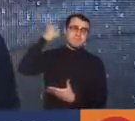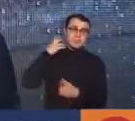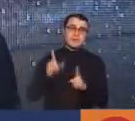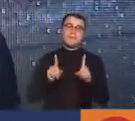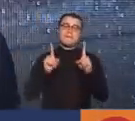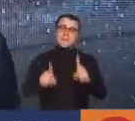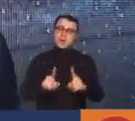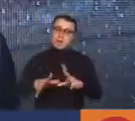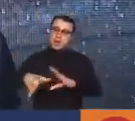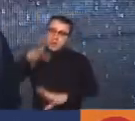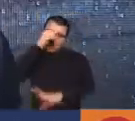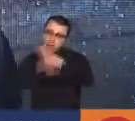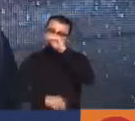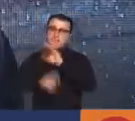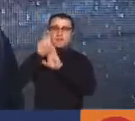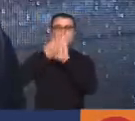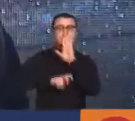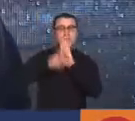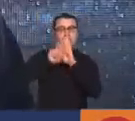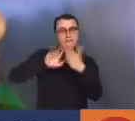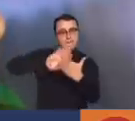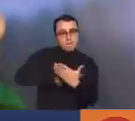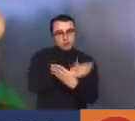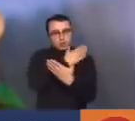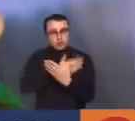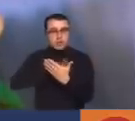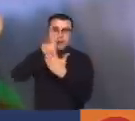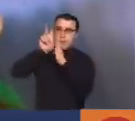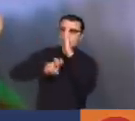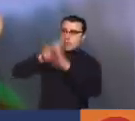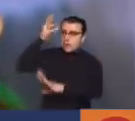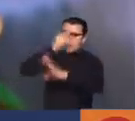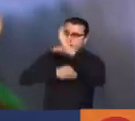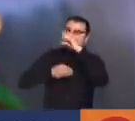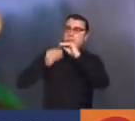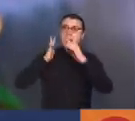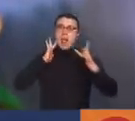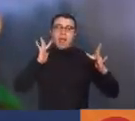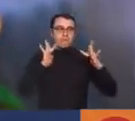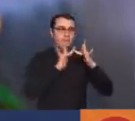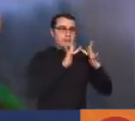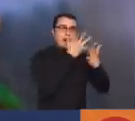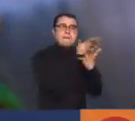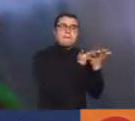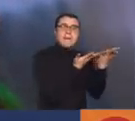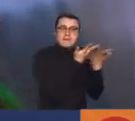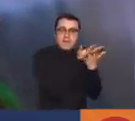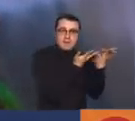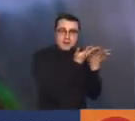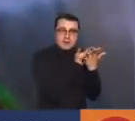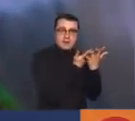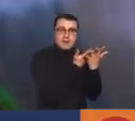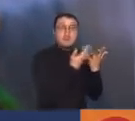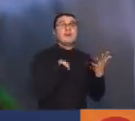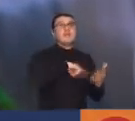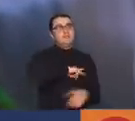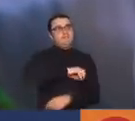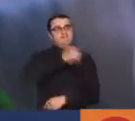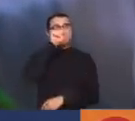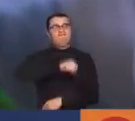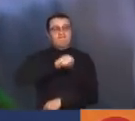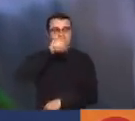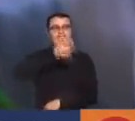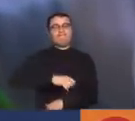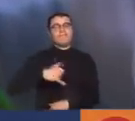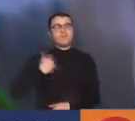aprende la teoría musical, y la teoría musical lleva a la matemática, y nosotros sí necesitamos que